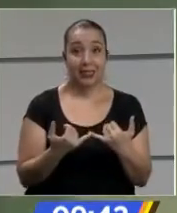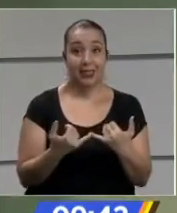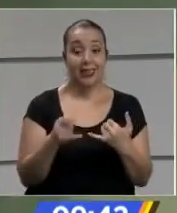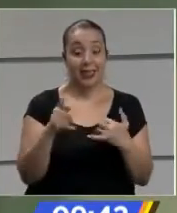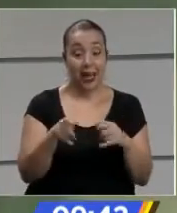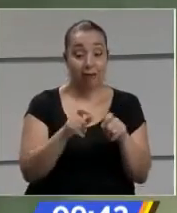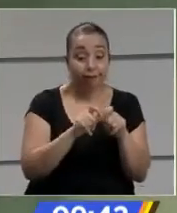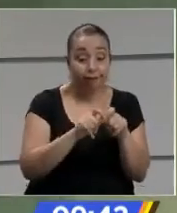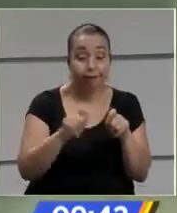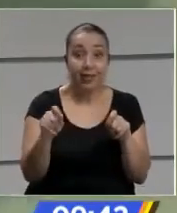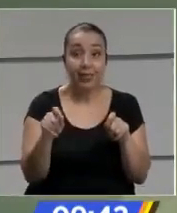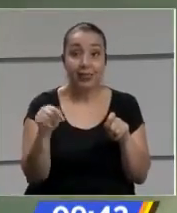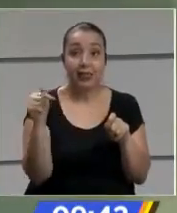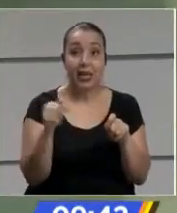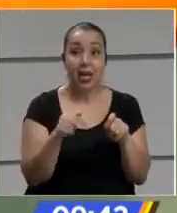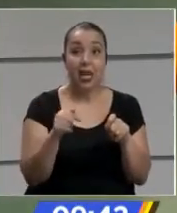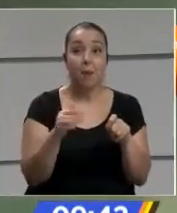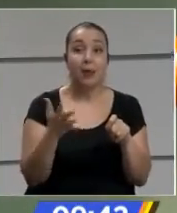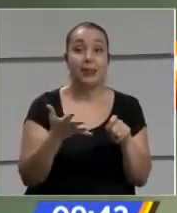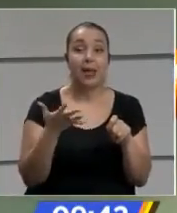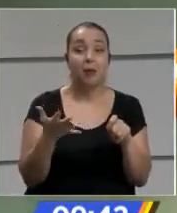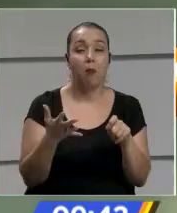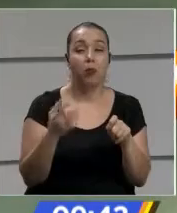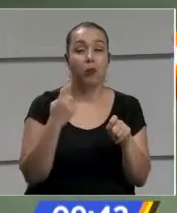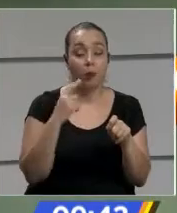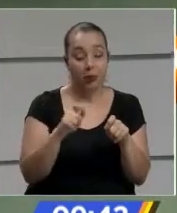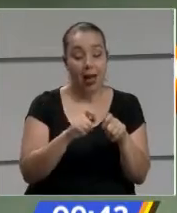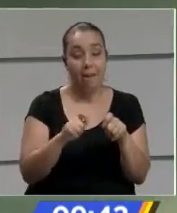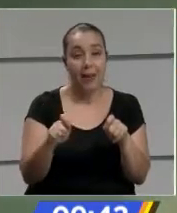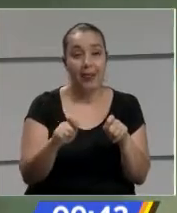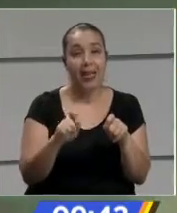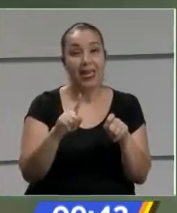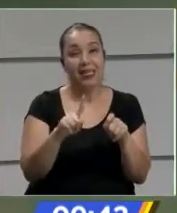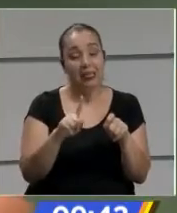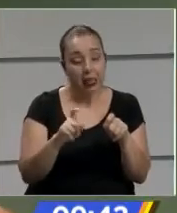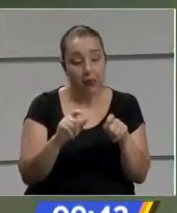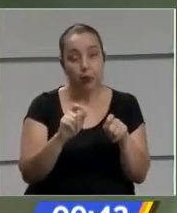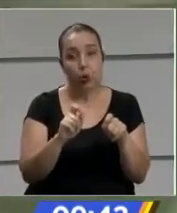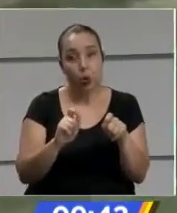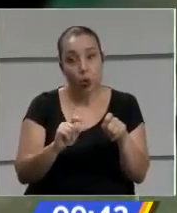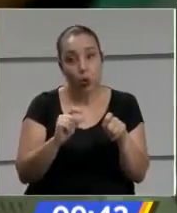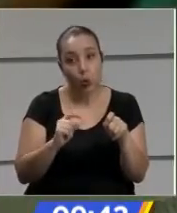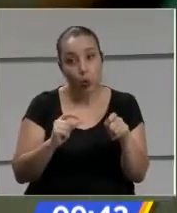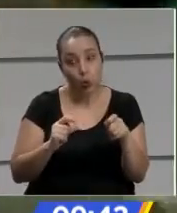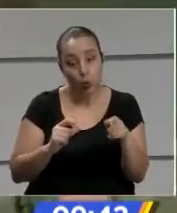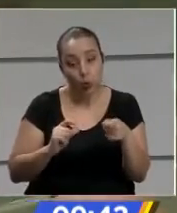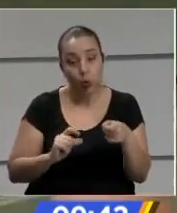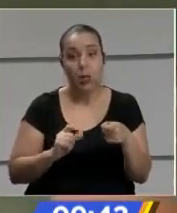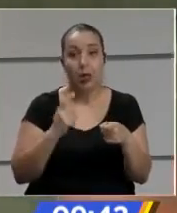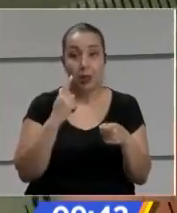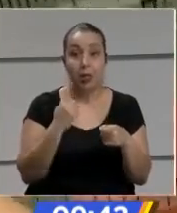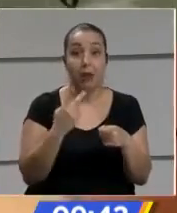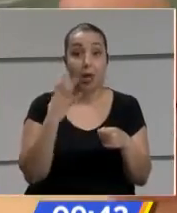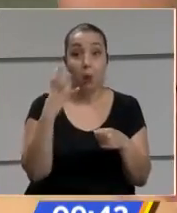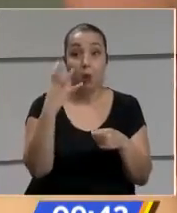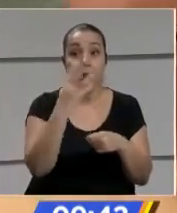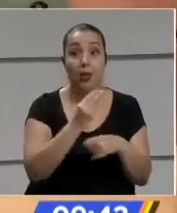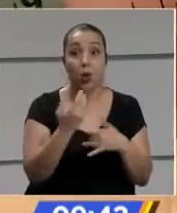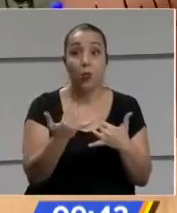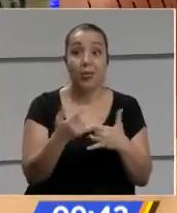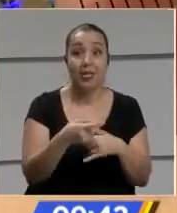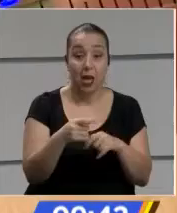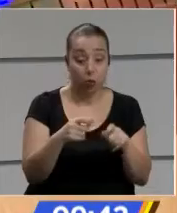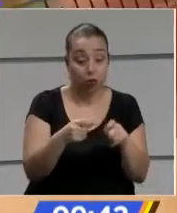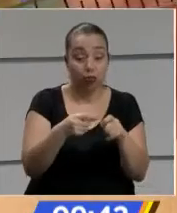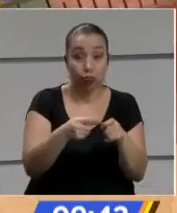esta línea vertical, vamos a empezar a medir centímetro a centímetro y lo vamos a ir marcando. ¿Ven qué bonito que se ve aquí donde ya Sergio lo